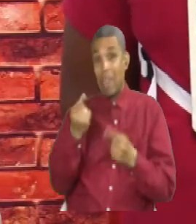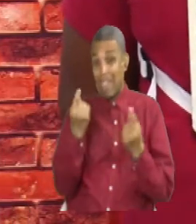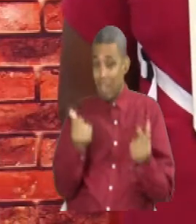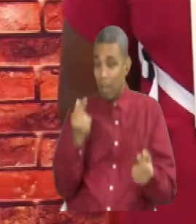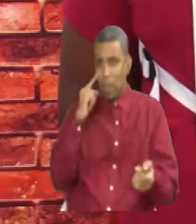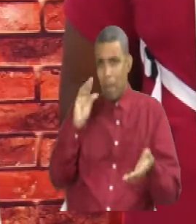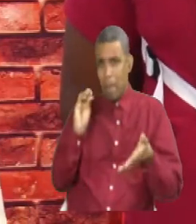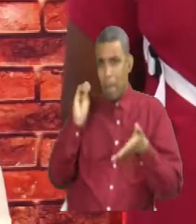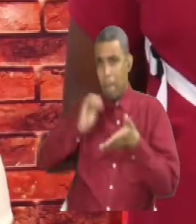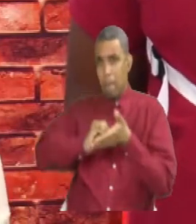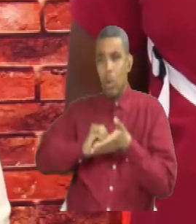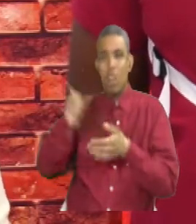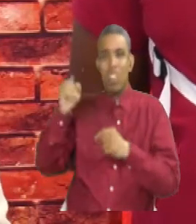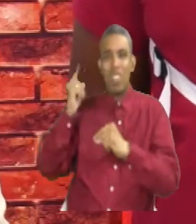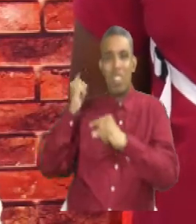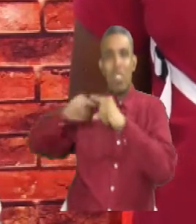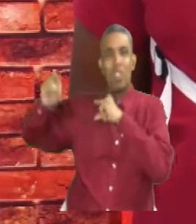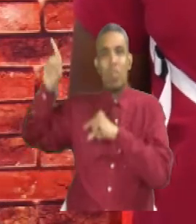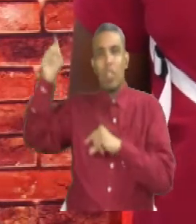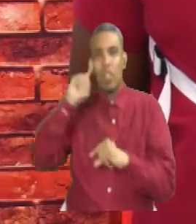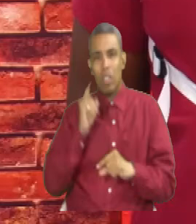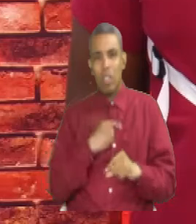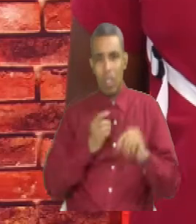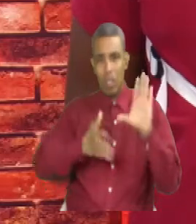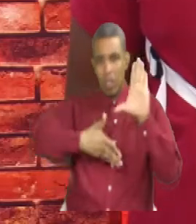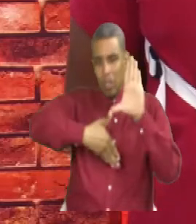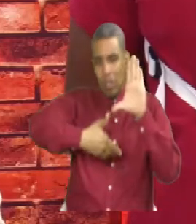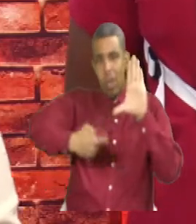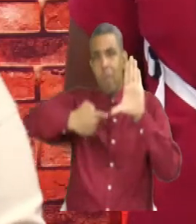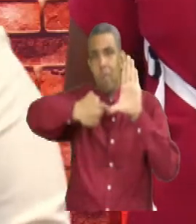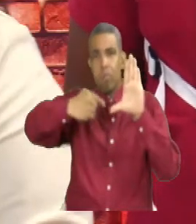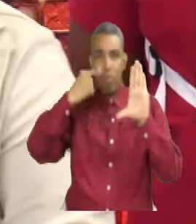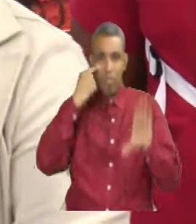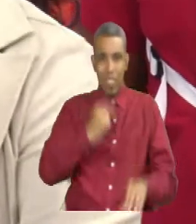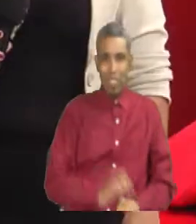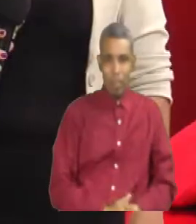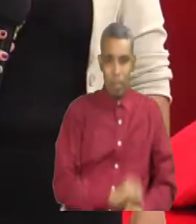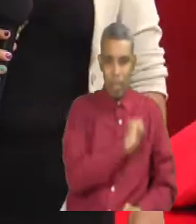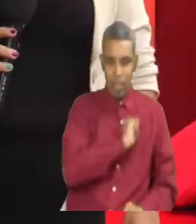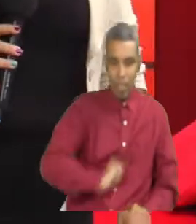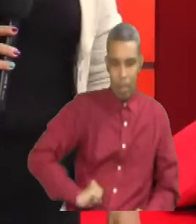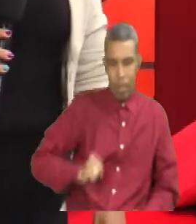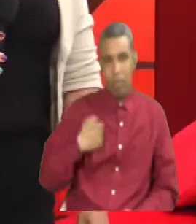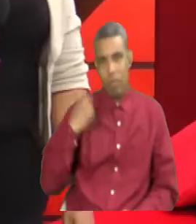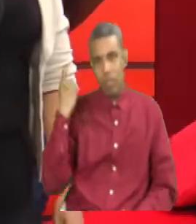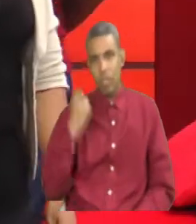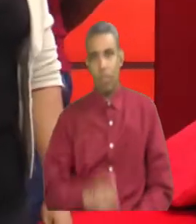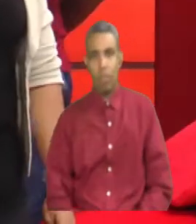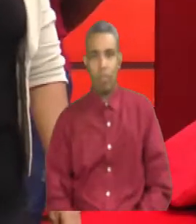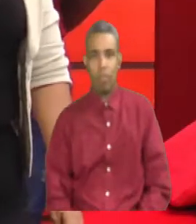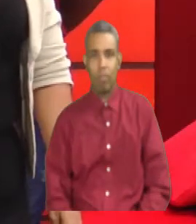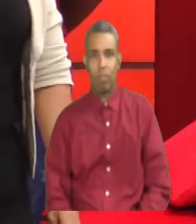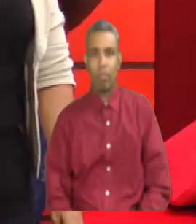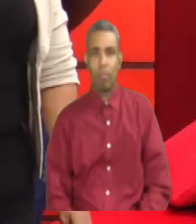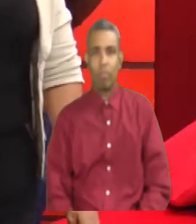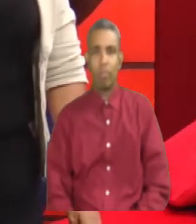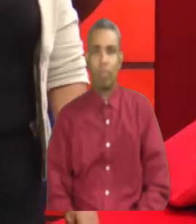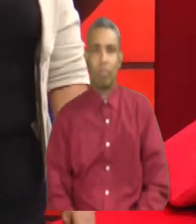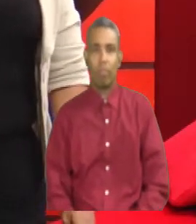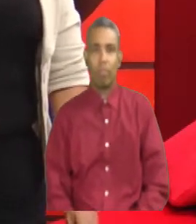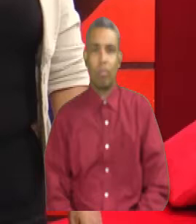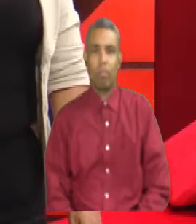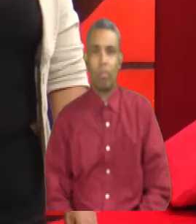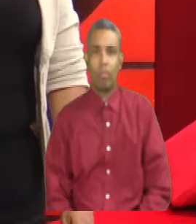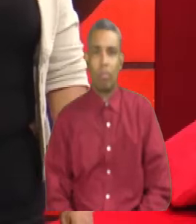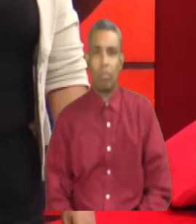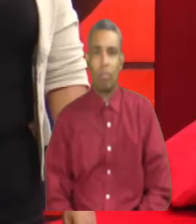al Salvador, que es donde está pegando fuertemente esta canción. Buenísimo, buenísimo. ¿Tú para dónde te vas de vacaciones normalmente cuando coges de vacaciones